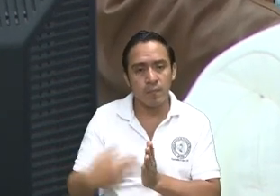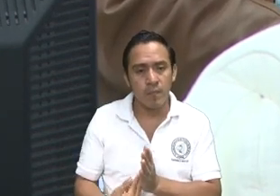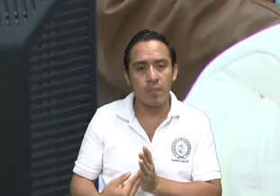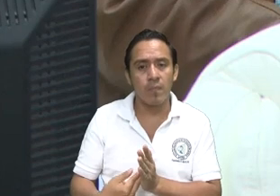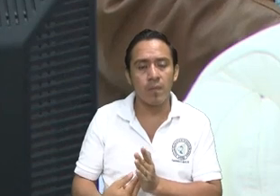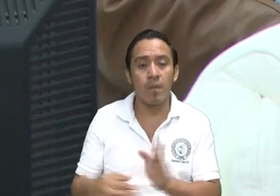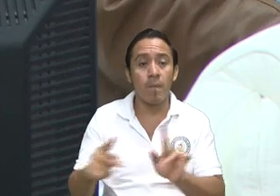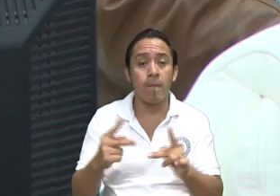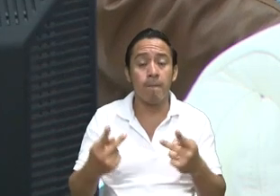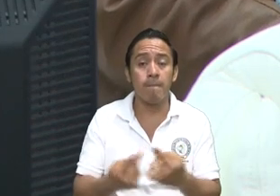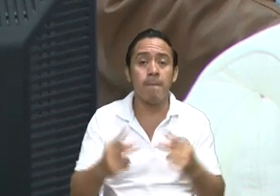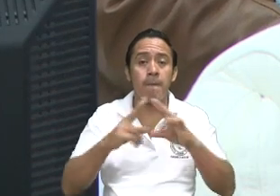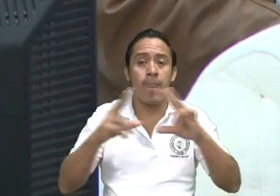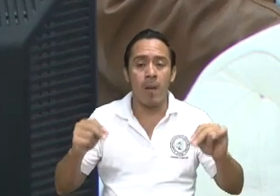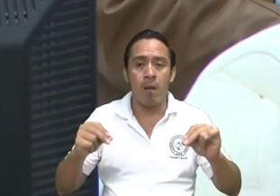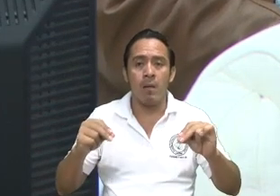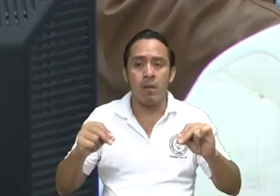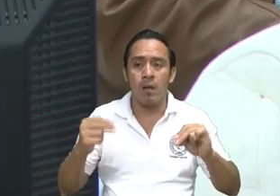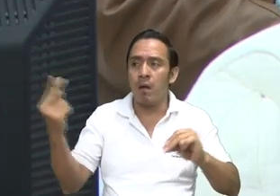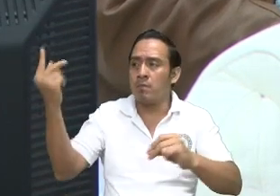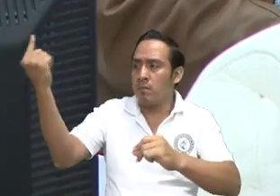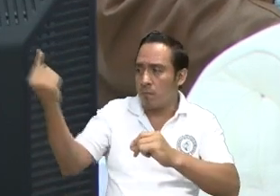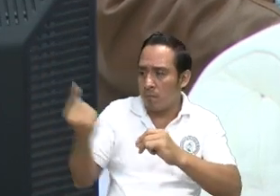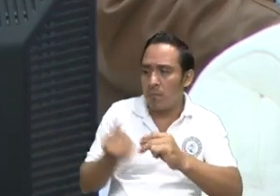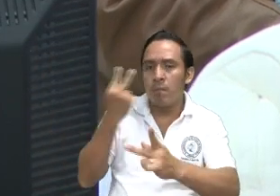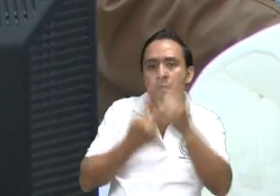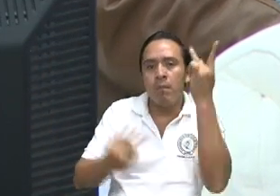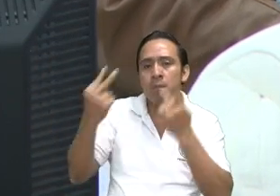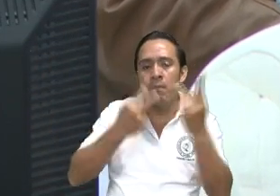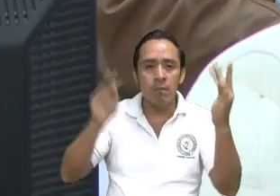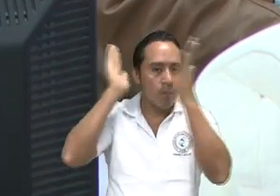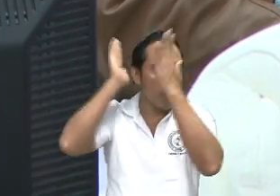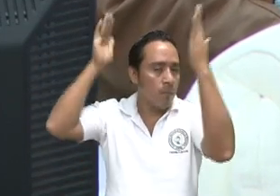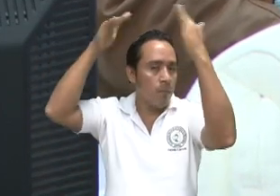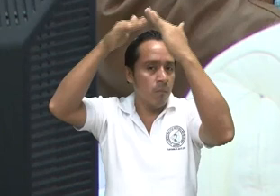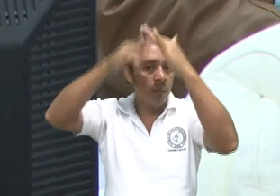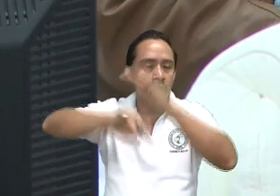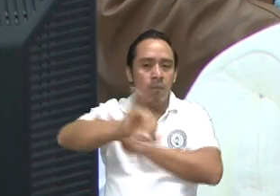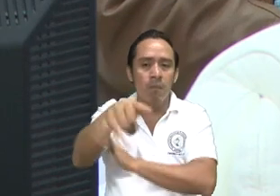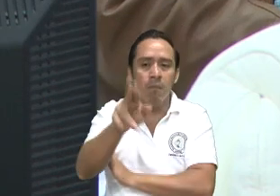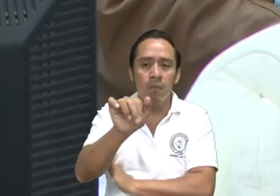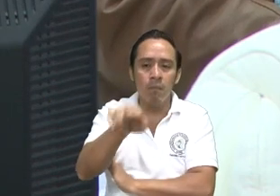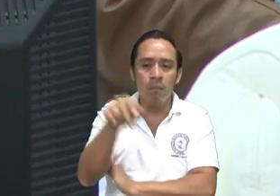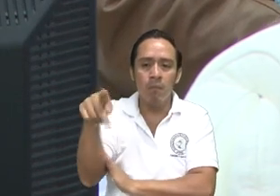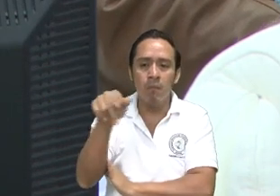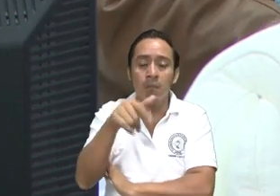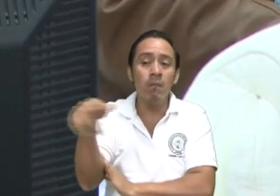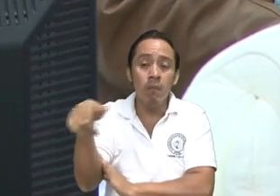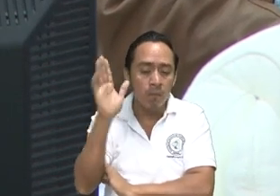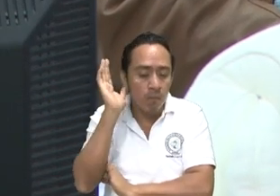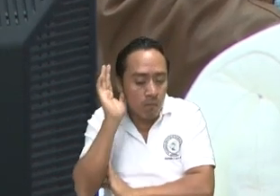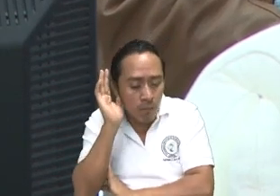se recuerda al pueblo de Nicaragua que recibió la visita del Papa Juan Pablo II, quien escuchó el